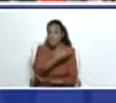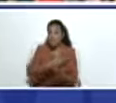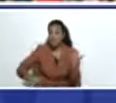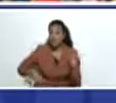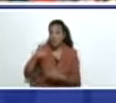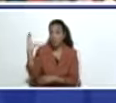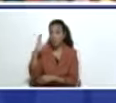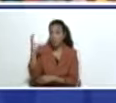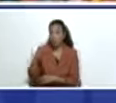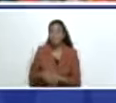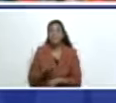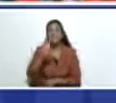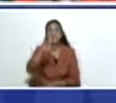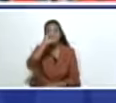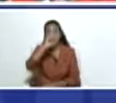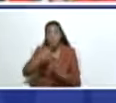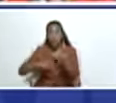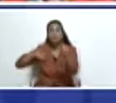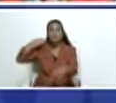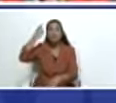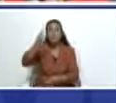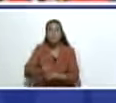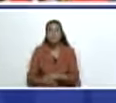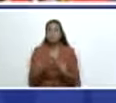Fíjense ustedes, 5 años después.